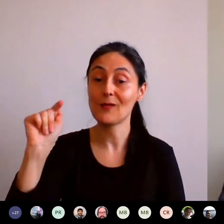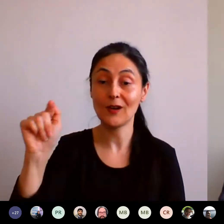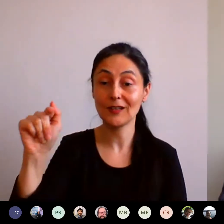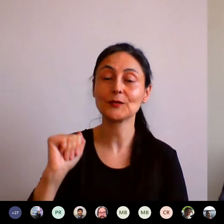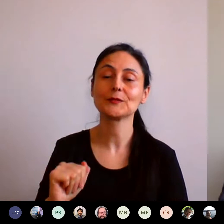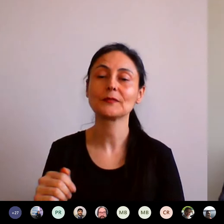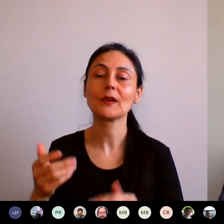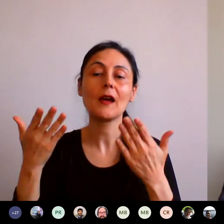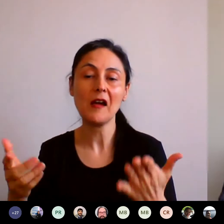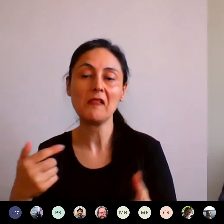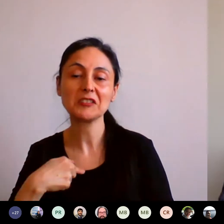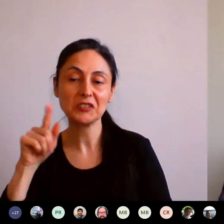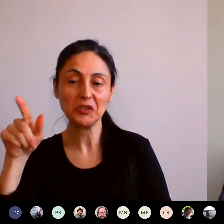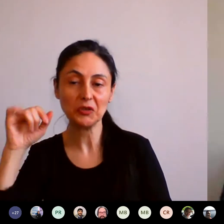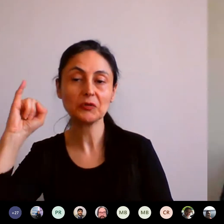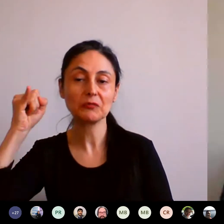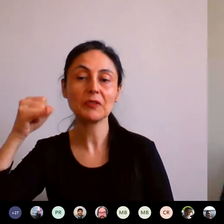escucho bien ahora.